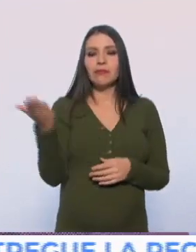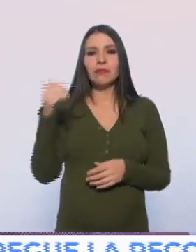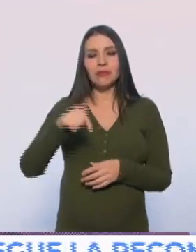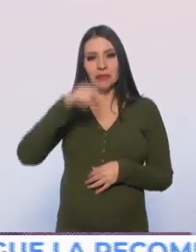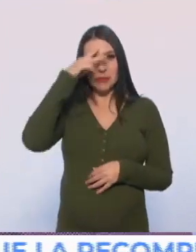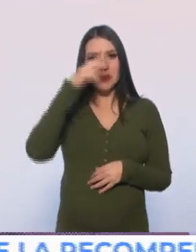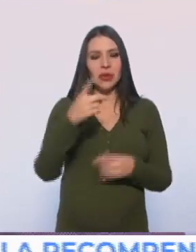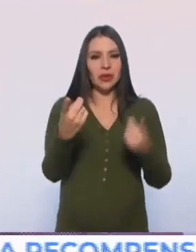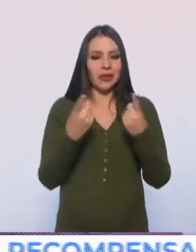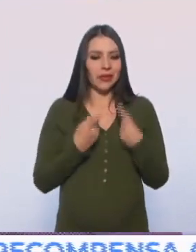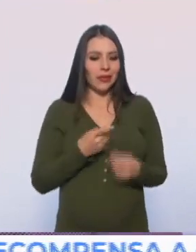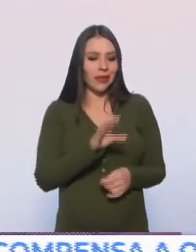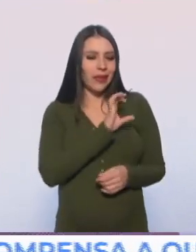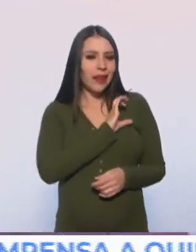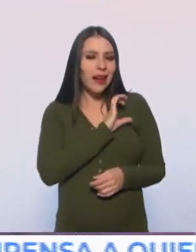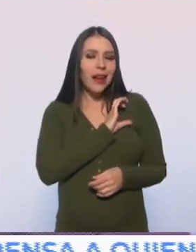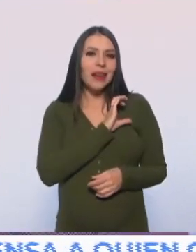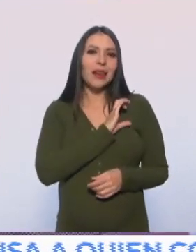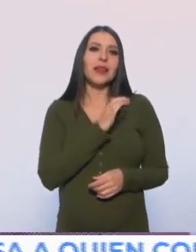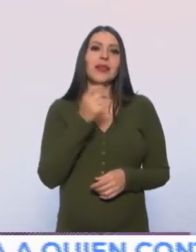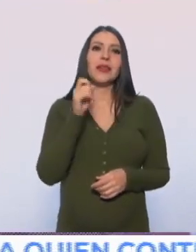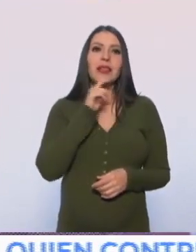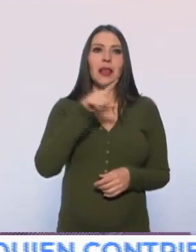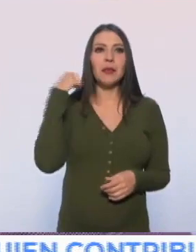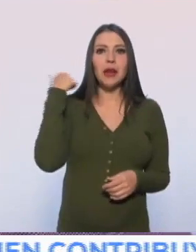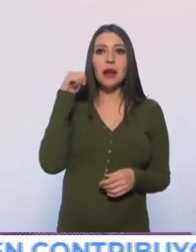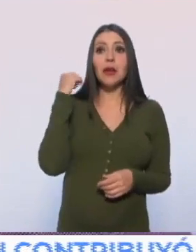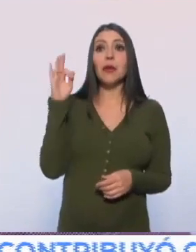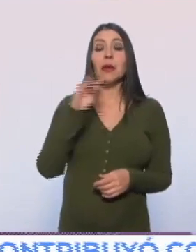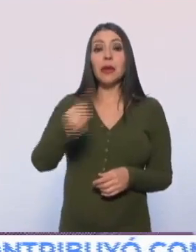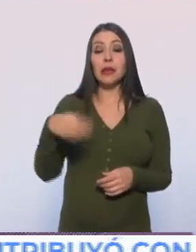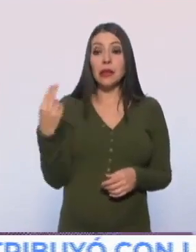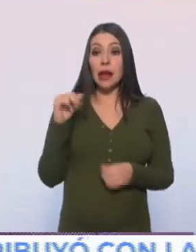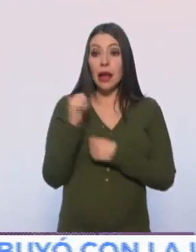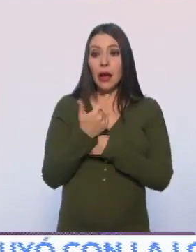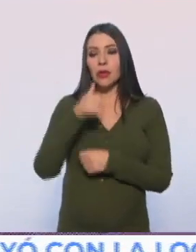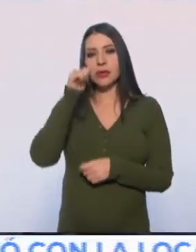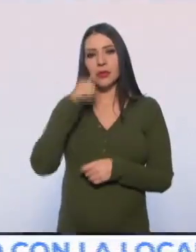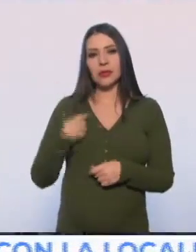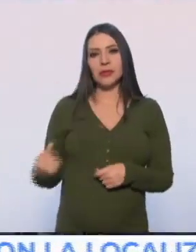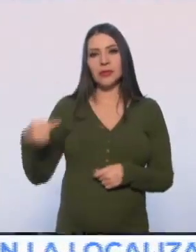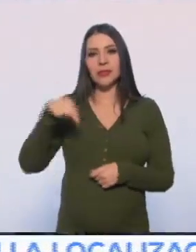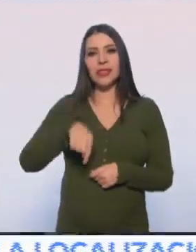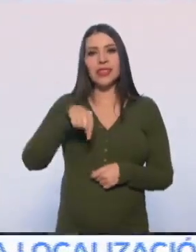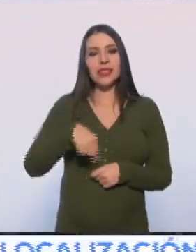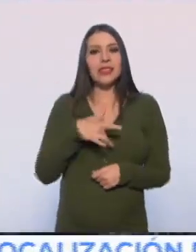Acapulco y nada, aquí estaré siempre que me necesiten. Para mí es mi segunda casa.